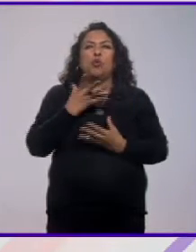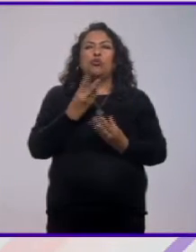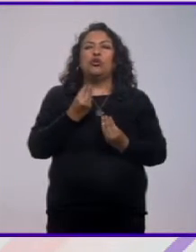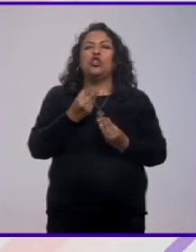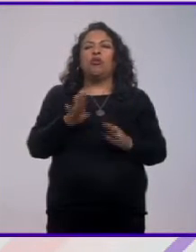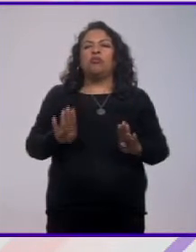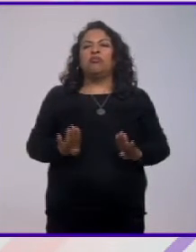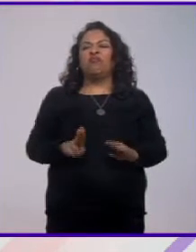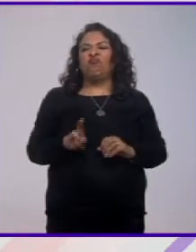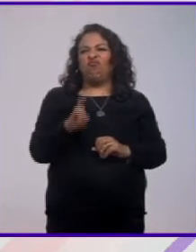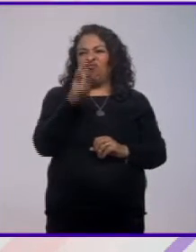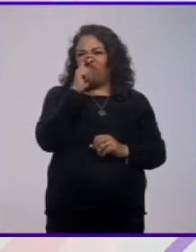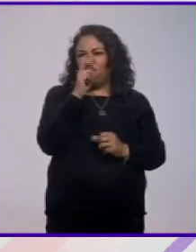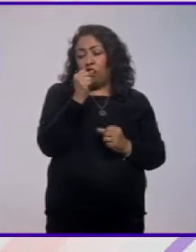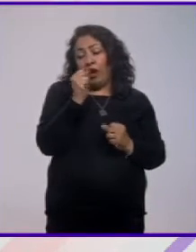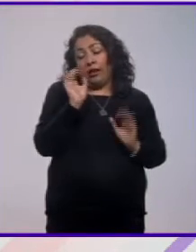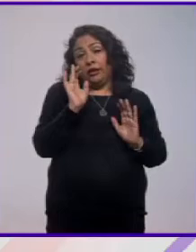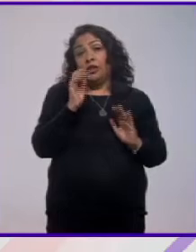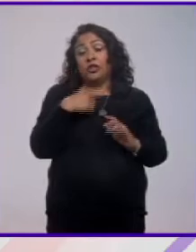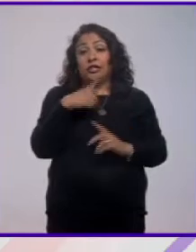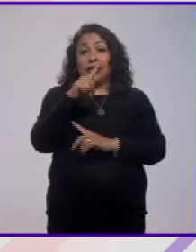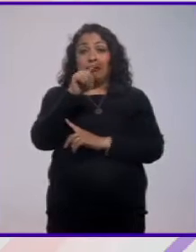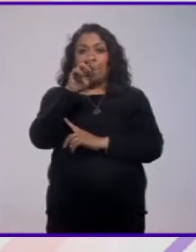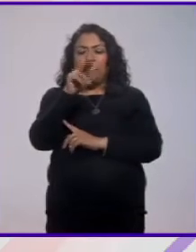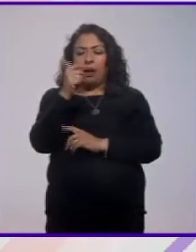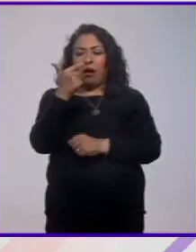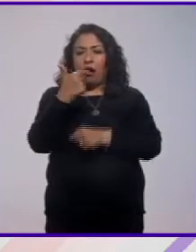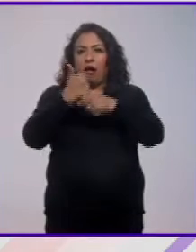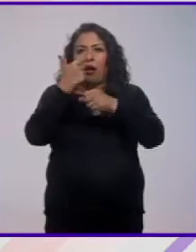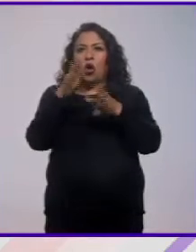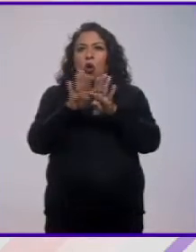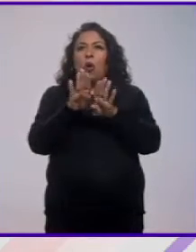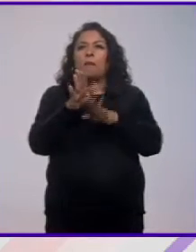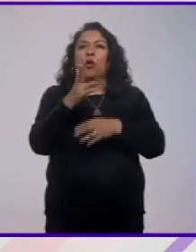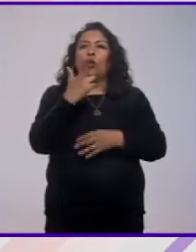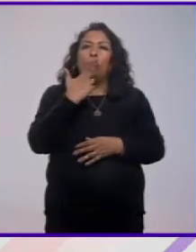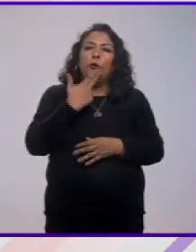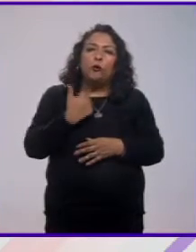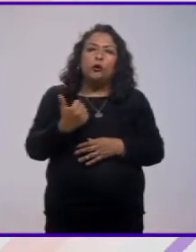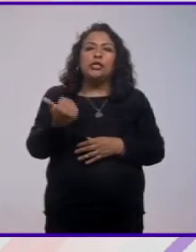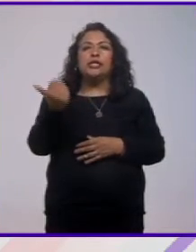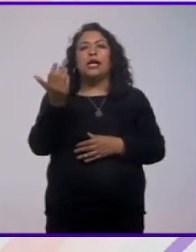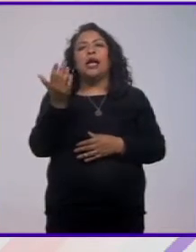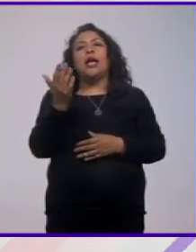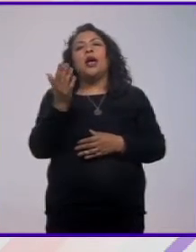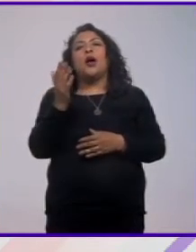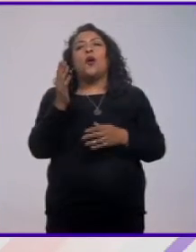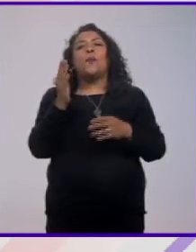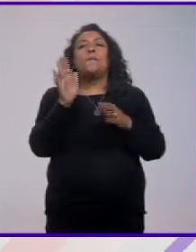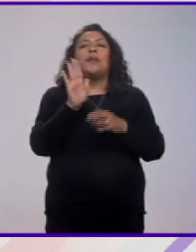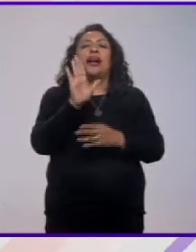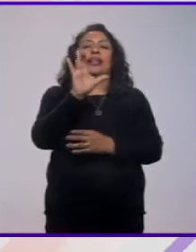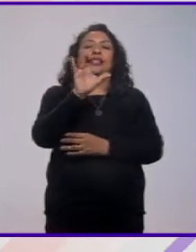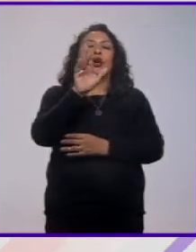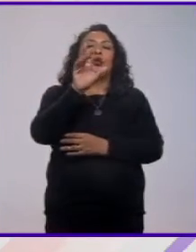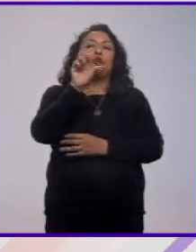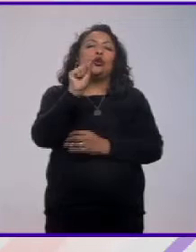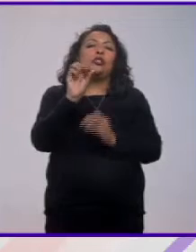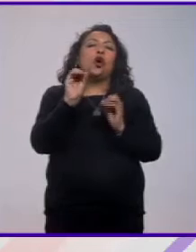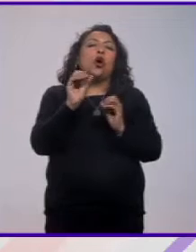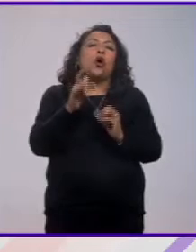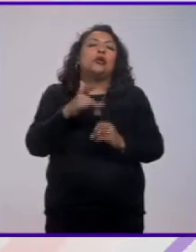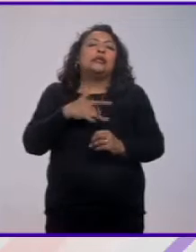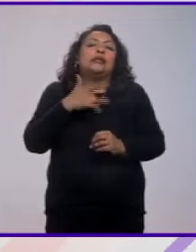dura en mi persona, y Tamara vino a descubrir como la parte más dulce o más cursi o más sensible